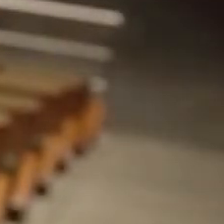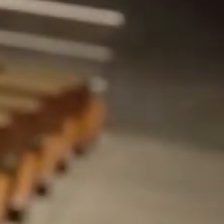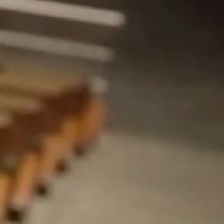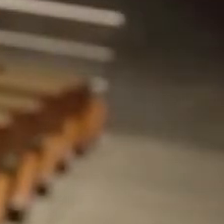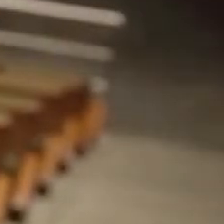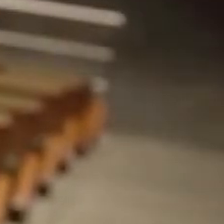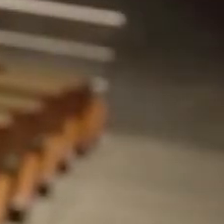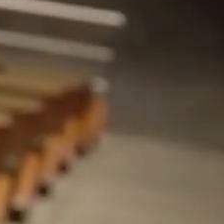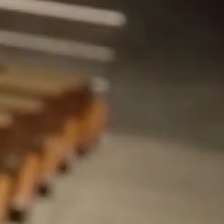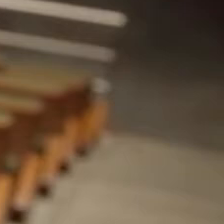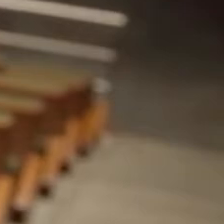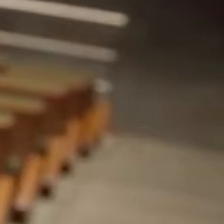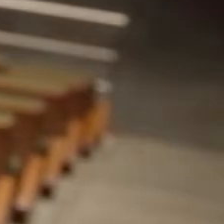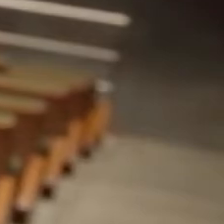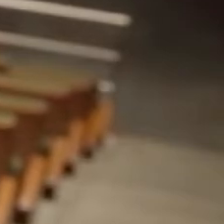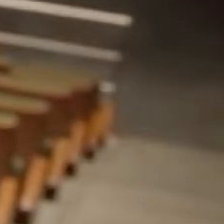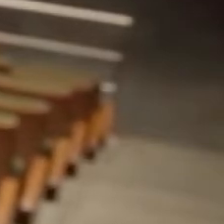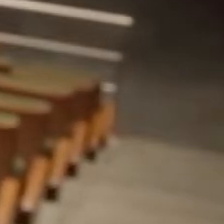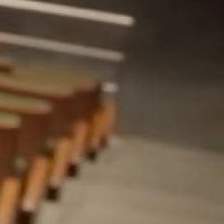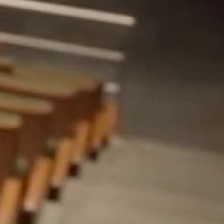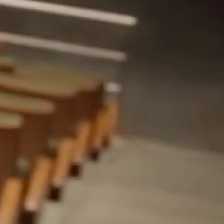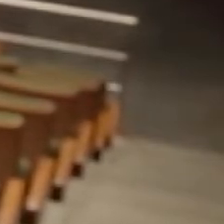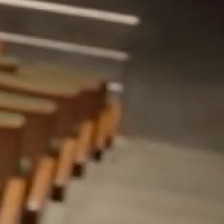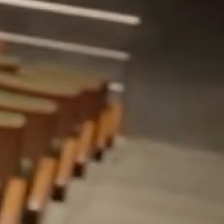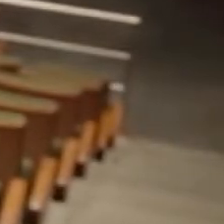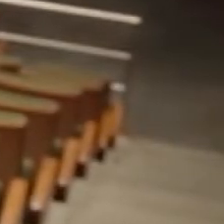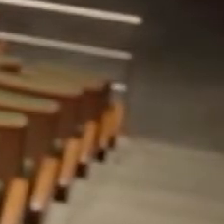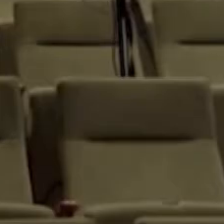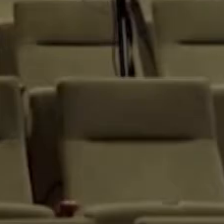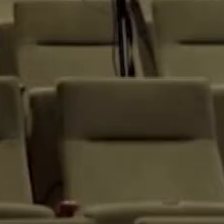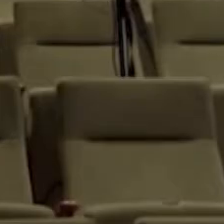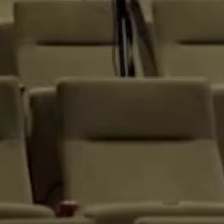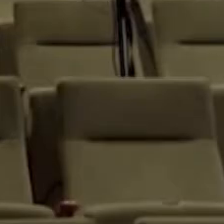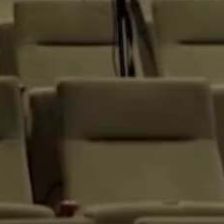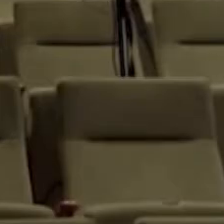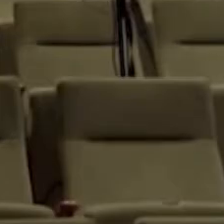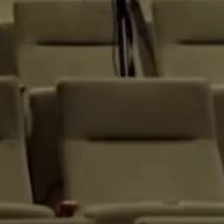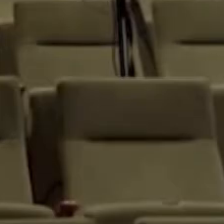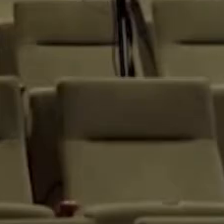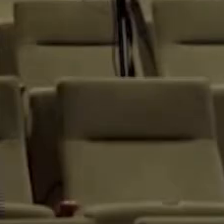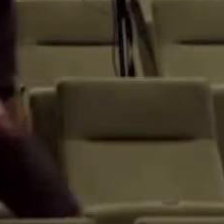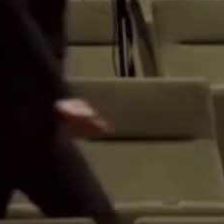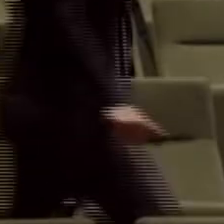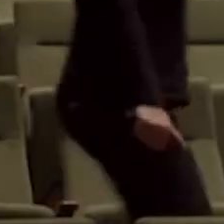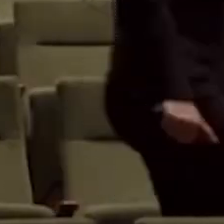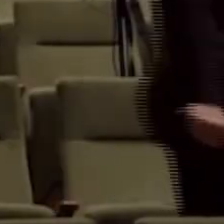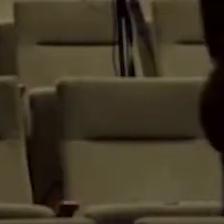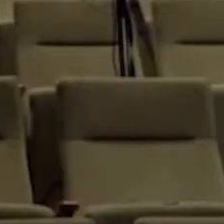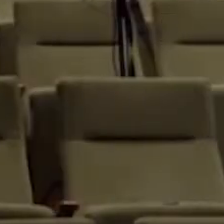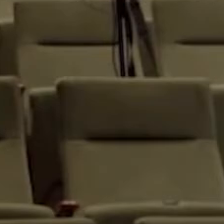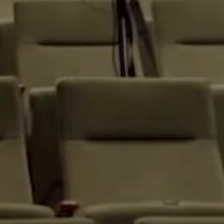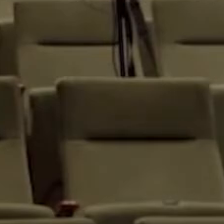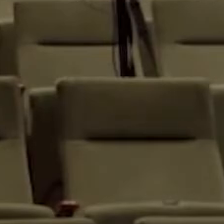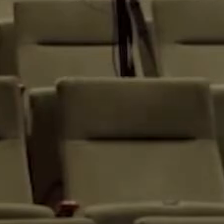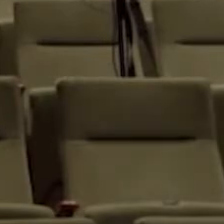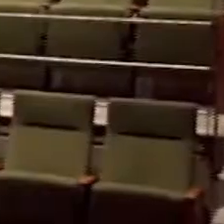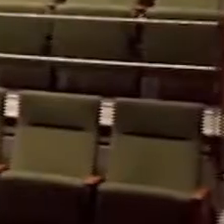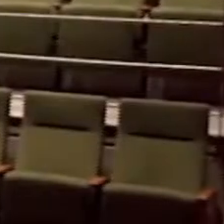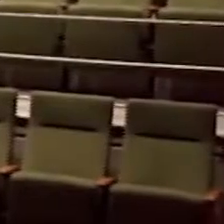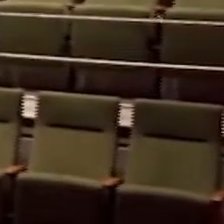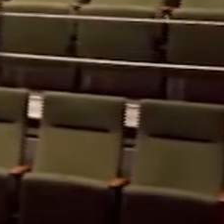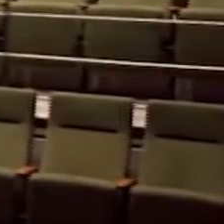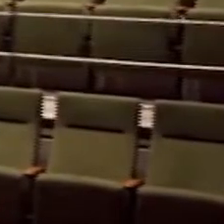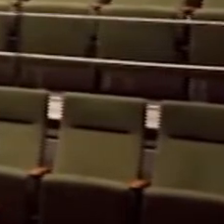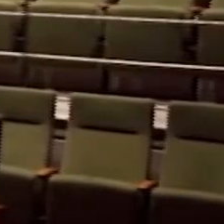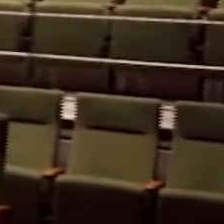No deja de ser extraño ver estas salas de cine vacías. Nuestro pensamiento está con los miles de directores y directoras de